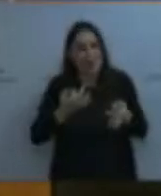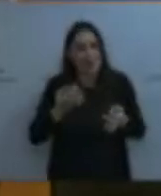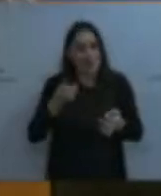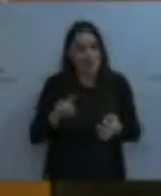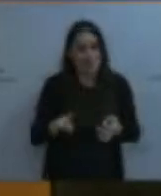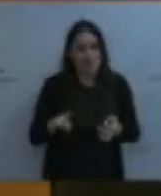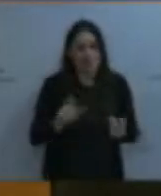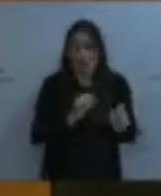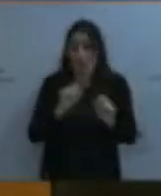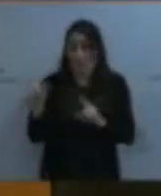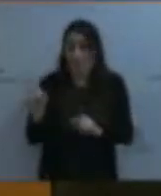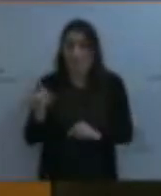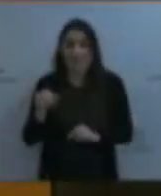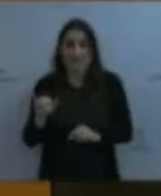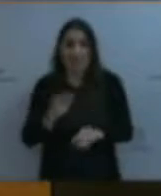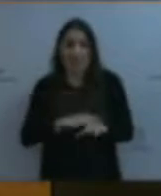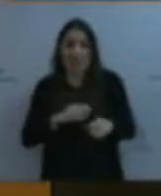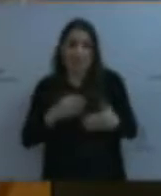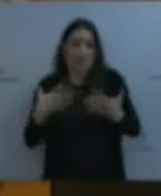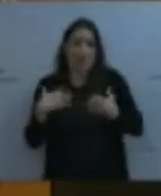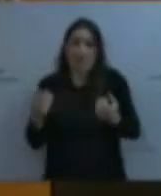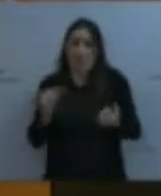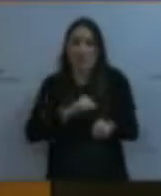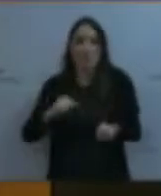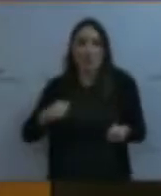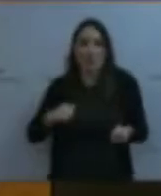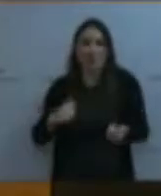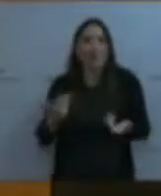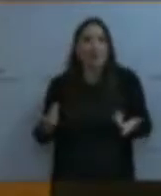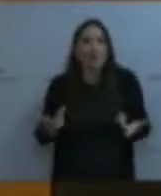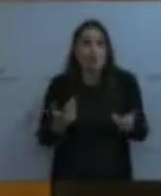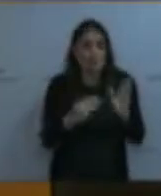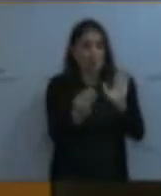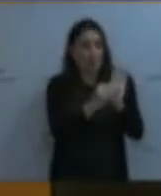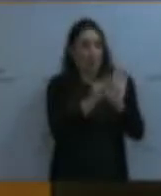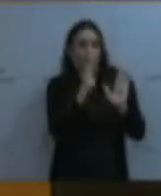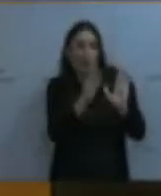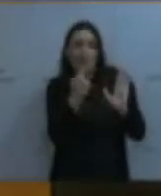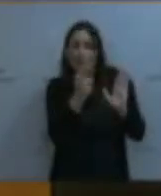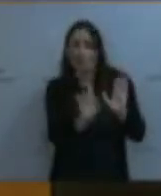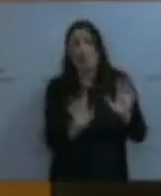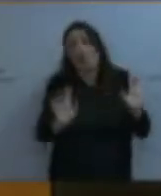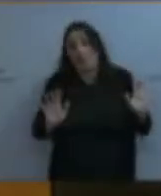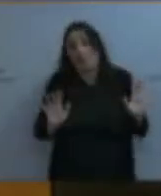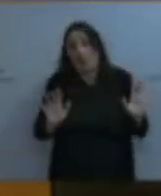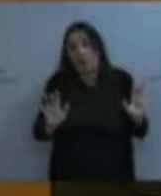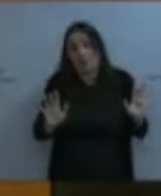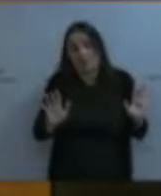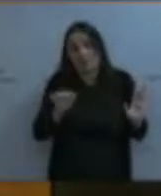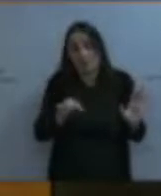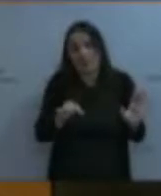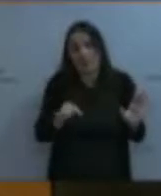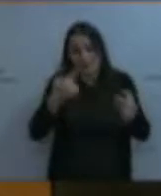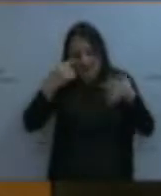existen las derivaciones a la privada, ¿no? Con lo cual, pues bueno, aunque no lo mencione en el decreto, eso no fae que no